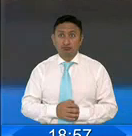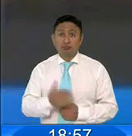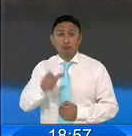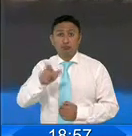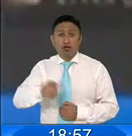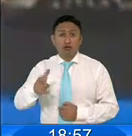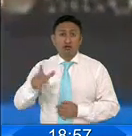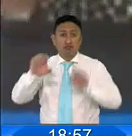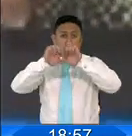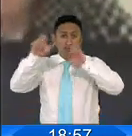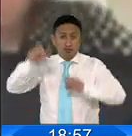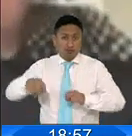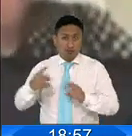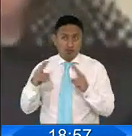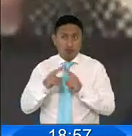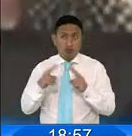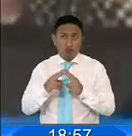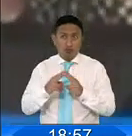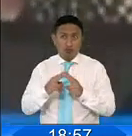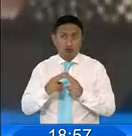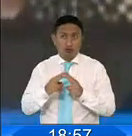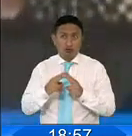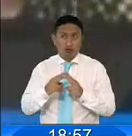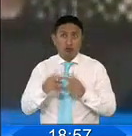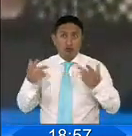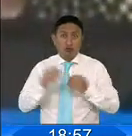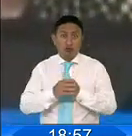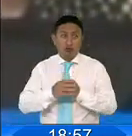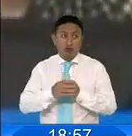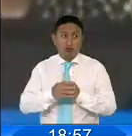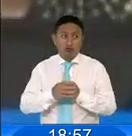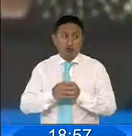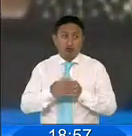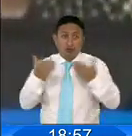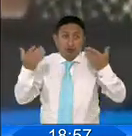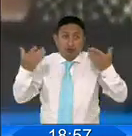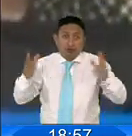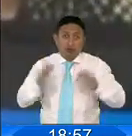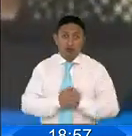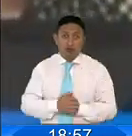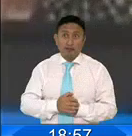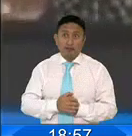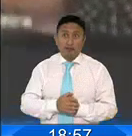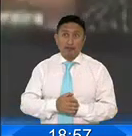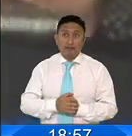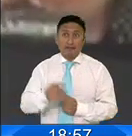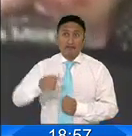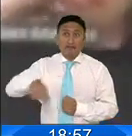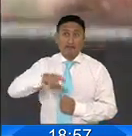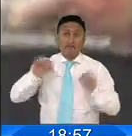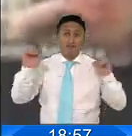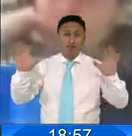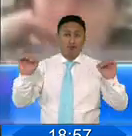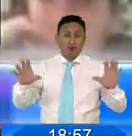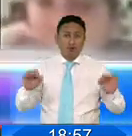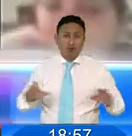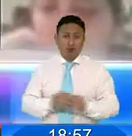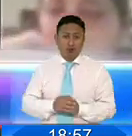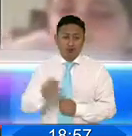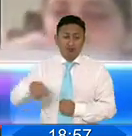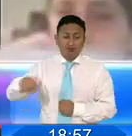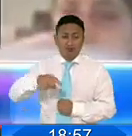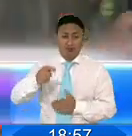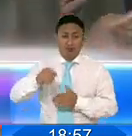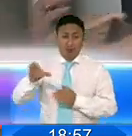empresario, que si usted hace una obra, contrata la tarima, el sonido, para inaugurarla, y eso es puesto como coima, eso es puesto